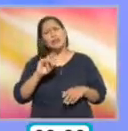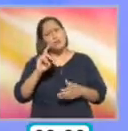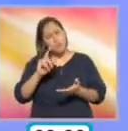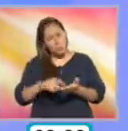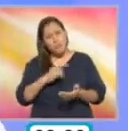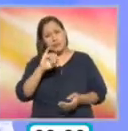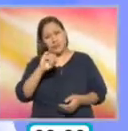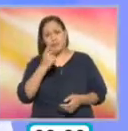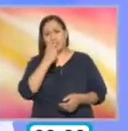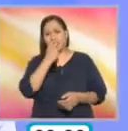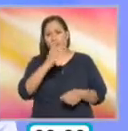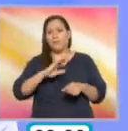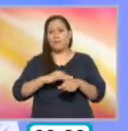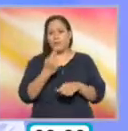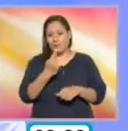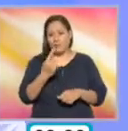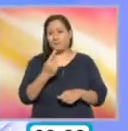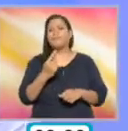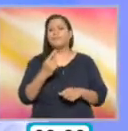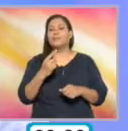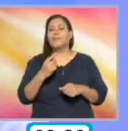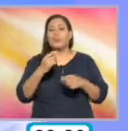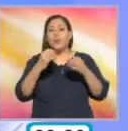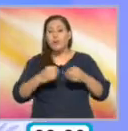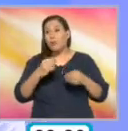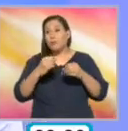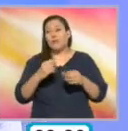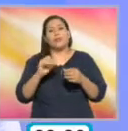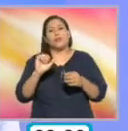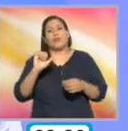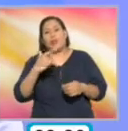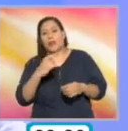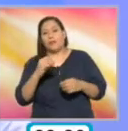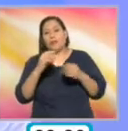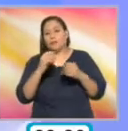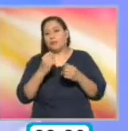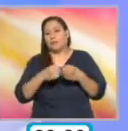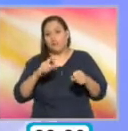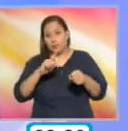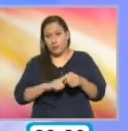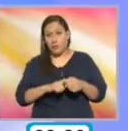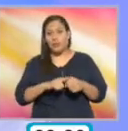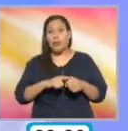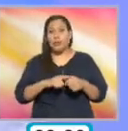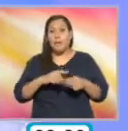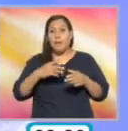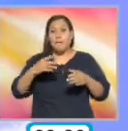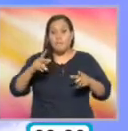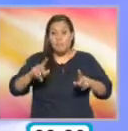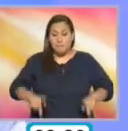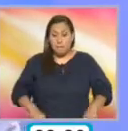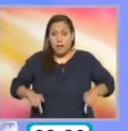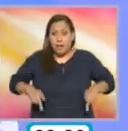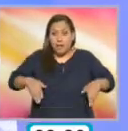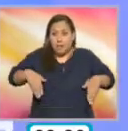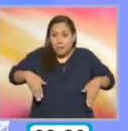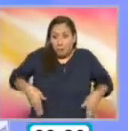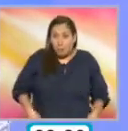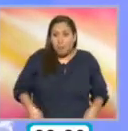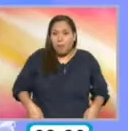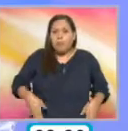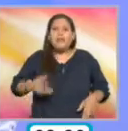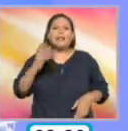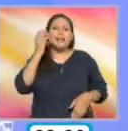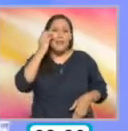Te voy a decir por qué. Cuando tienes algún compromiso social, la verdad es que los bolsos del pantalón se llenan. Se llenan porque llevas